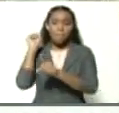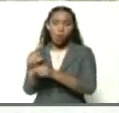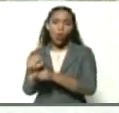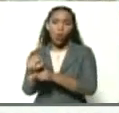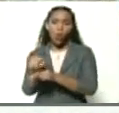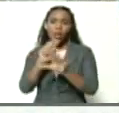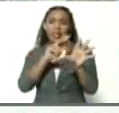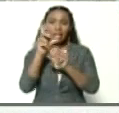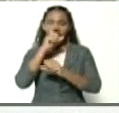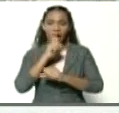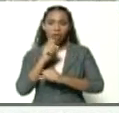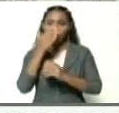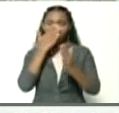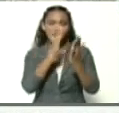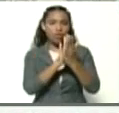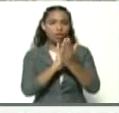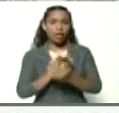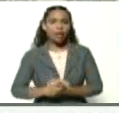70 años su frontera.